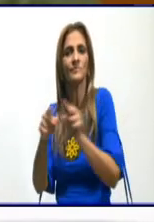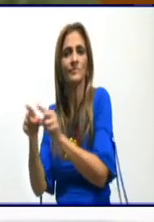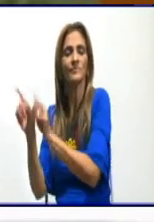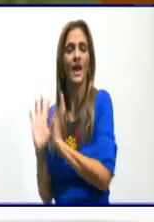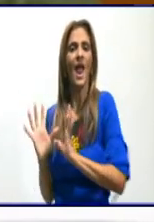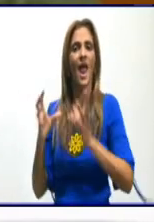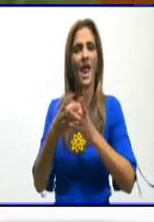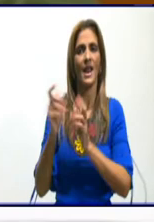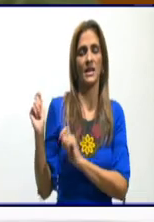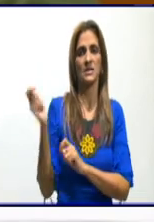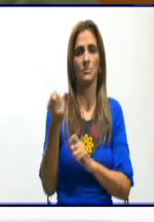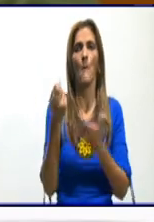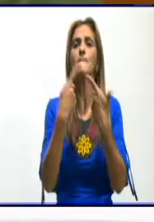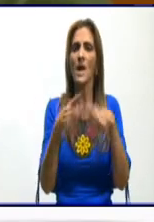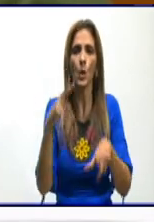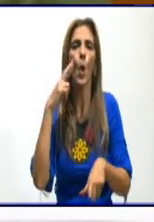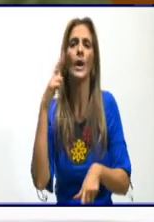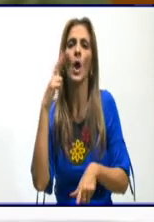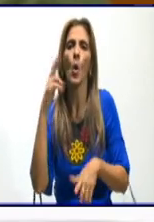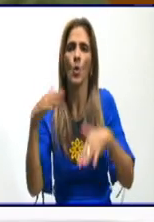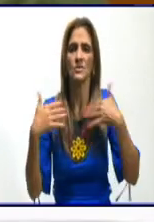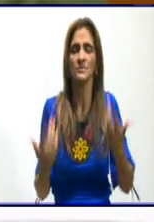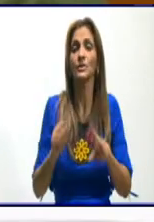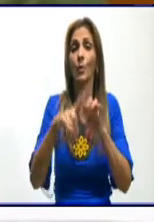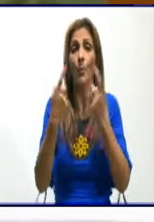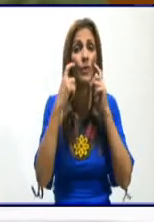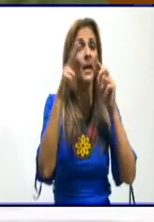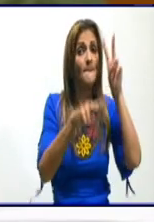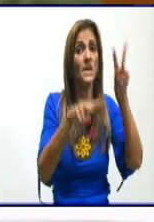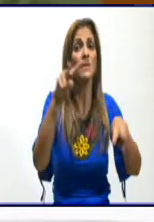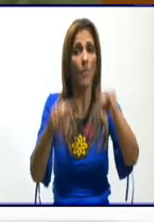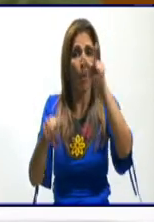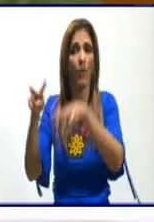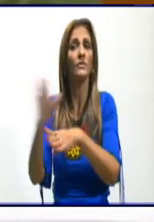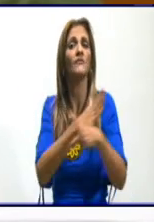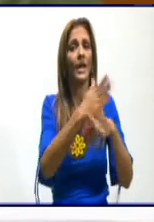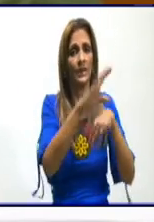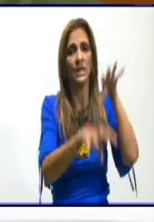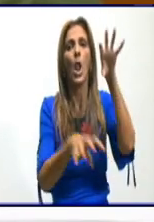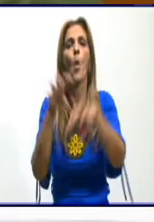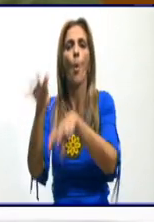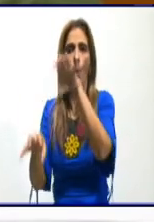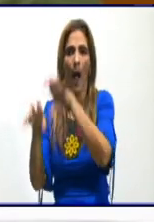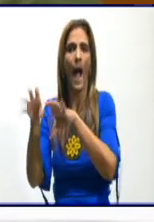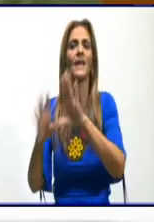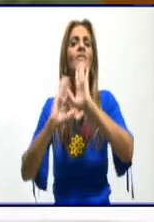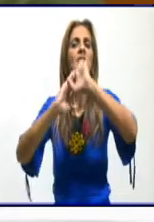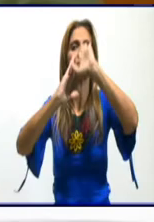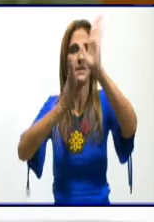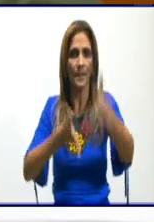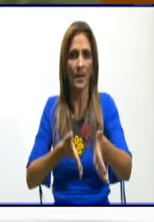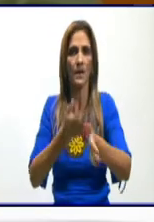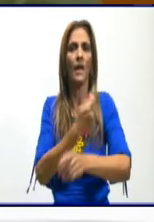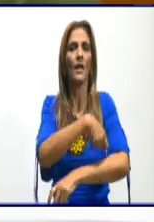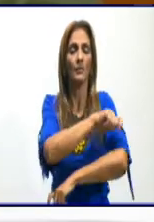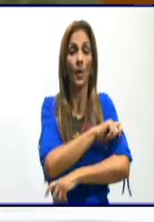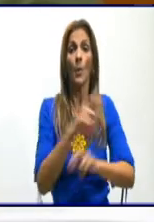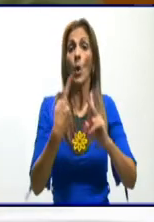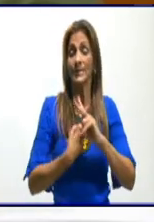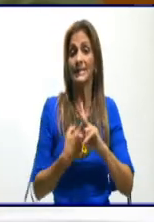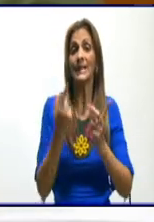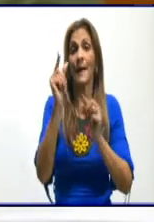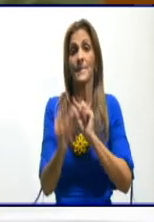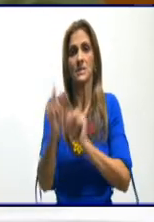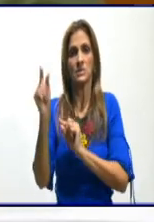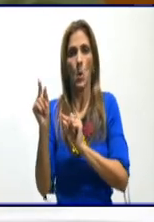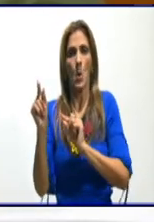es tu disciplina en todo el trayecto en otro momento la guagua no puede caminar por lo menos se permitió que caminara y la gente se mantuvo a la